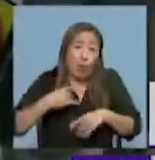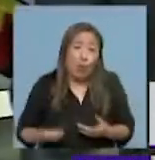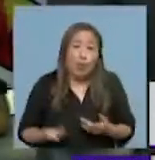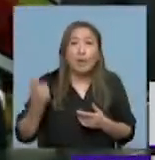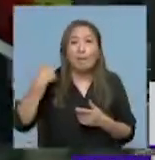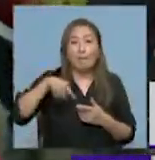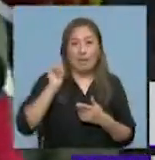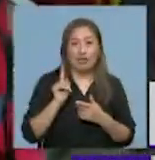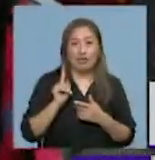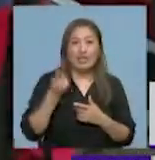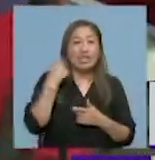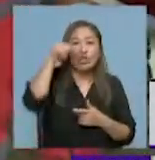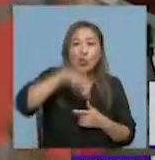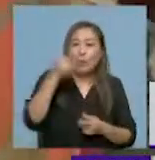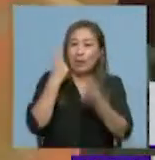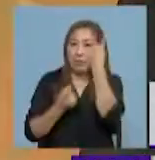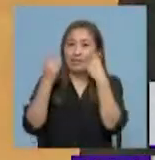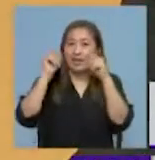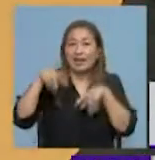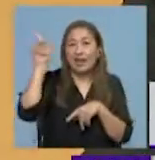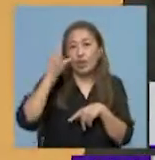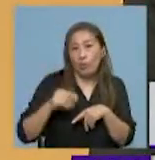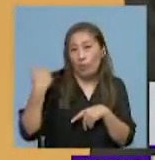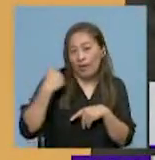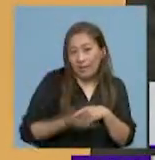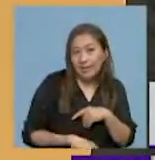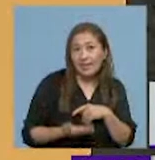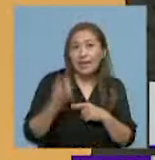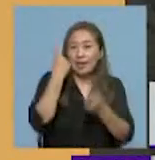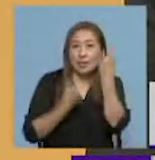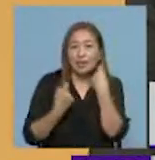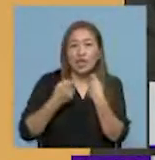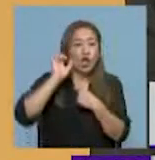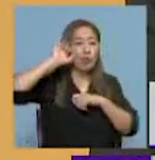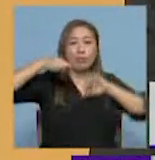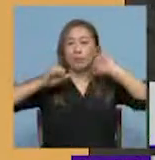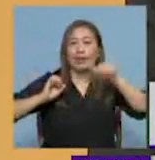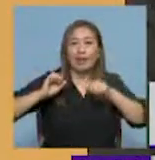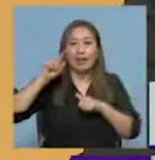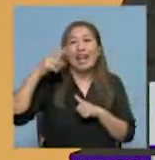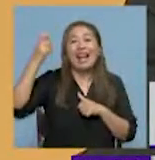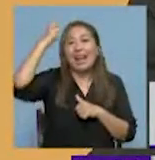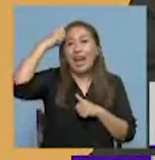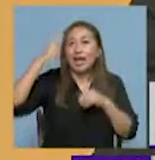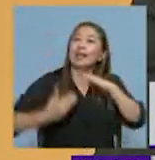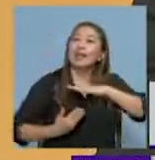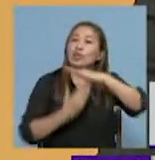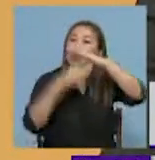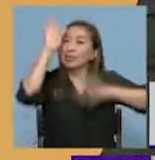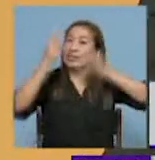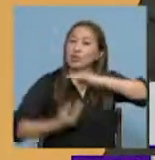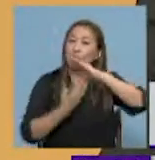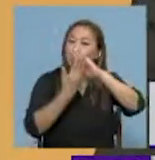debe ser un aprendizaje como país no se pueden hacerlo distraído en la corte suprema ni en los